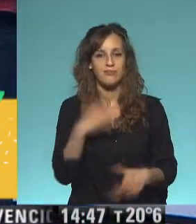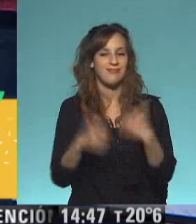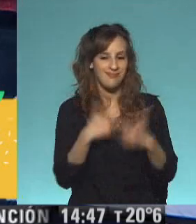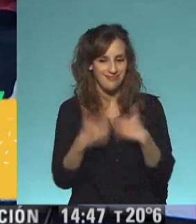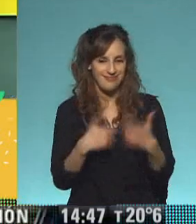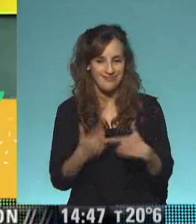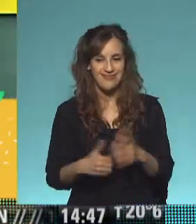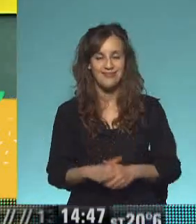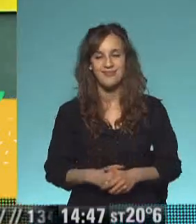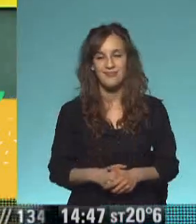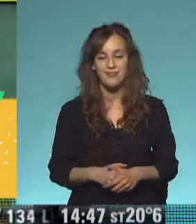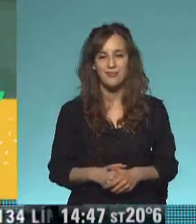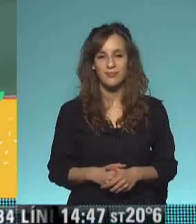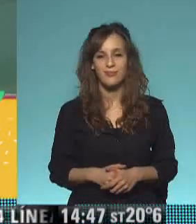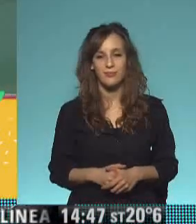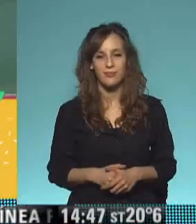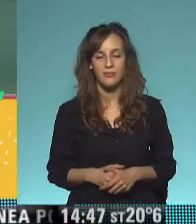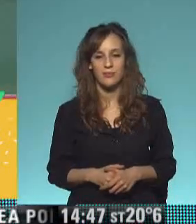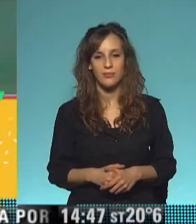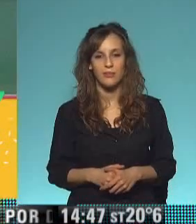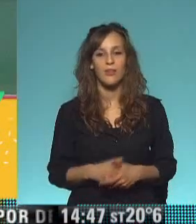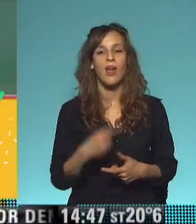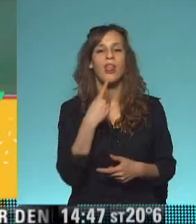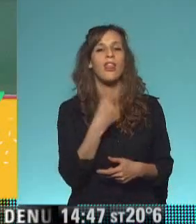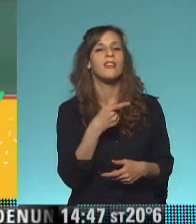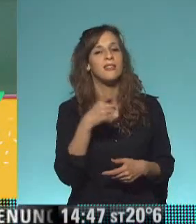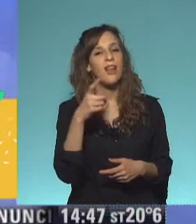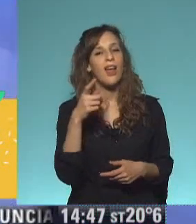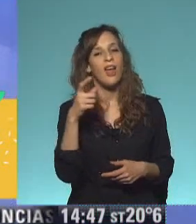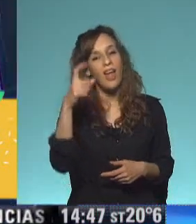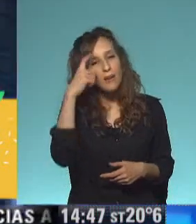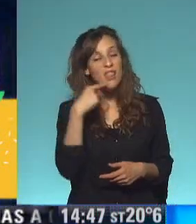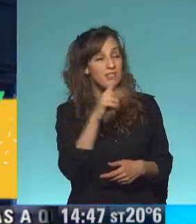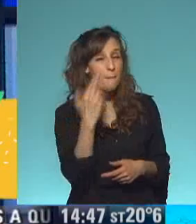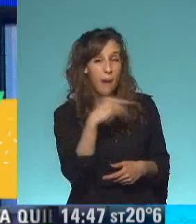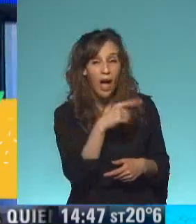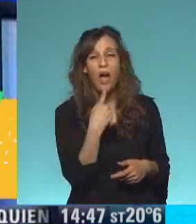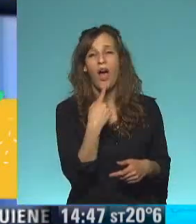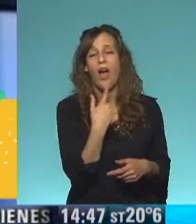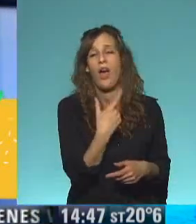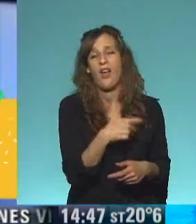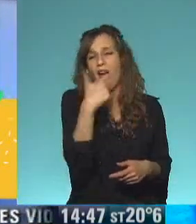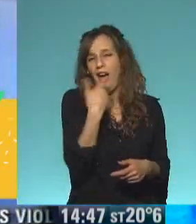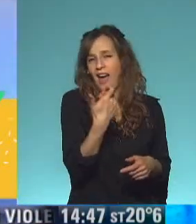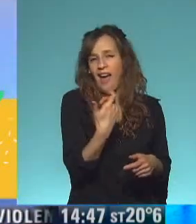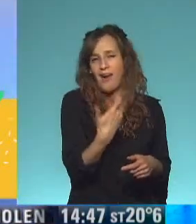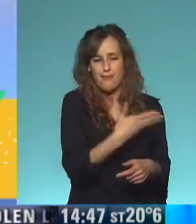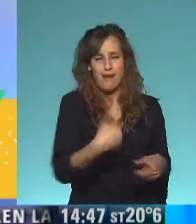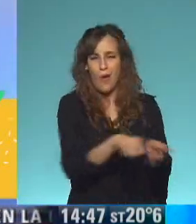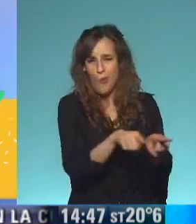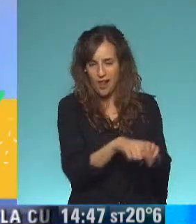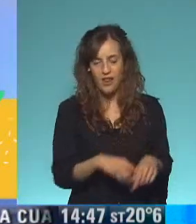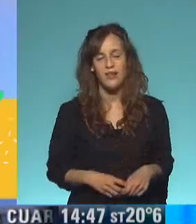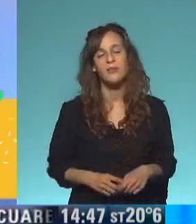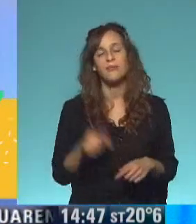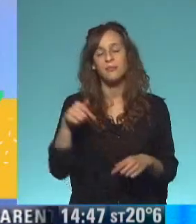igual, beso. Igual. Mamá, dicen que me río porque me río igual a vos. Y es verdad. Bien. Voy a anotar las palabras para que nos ayuden.